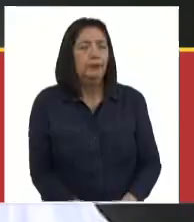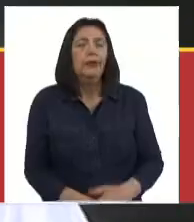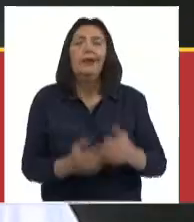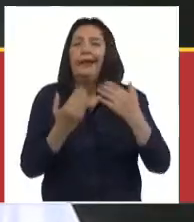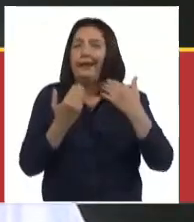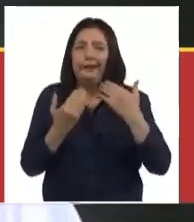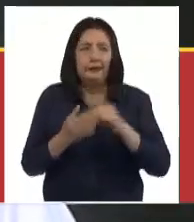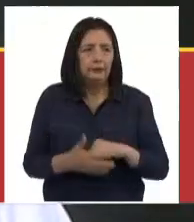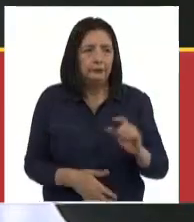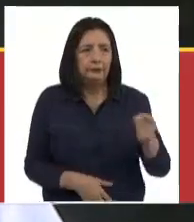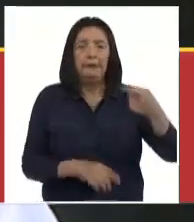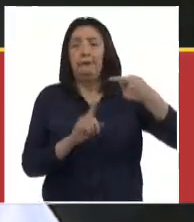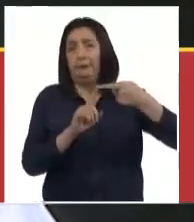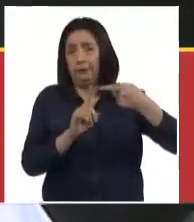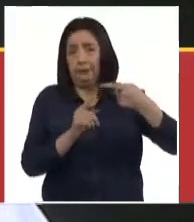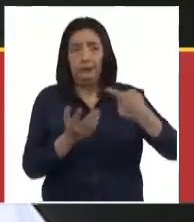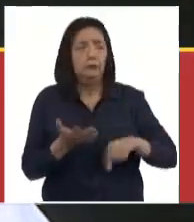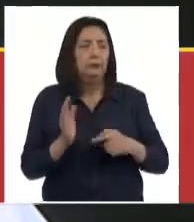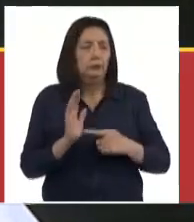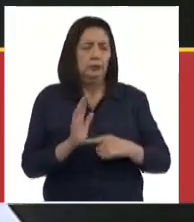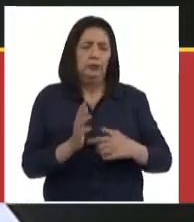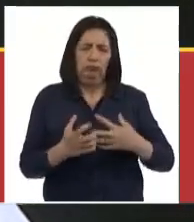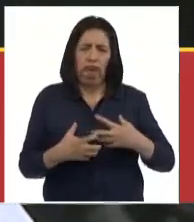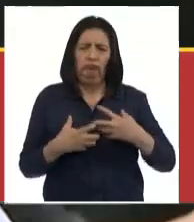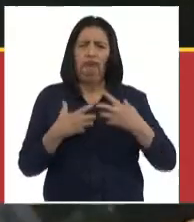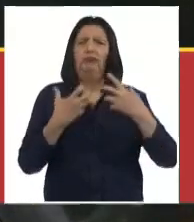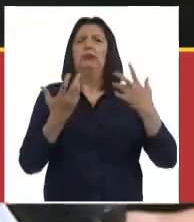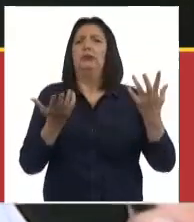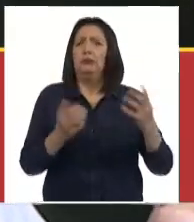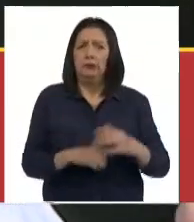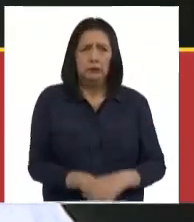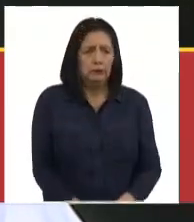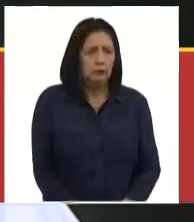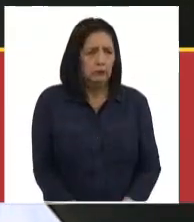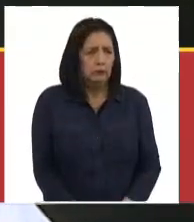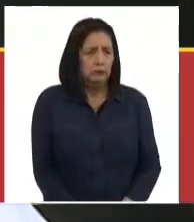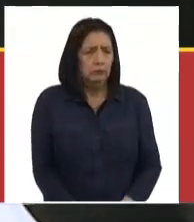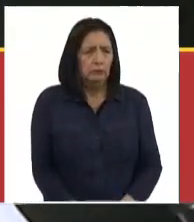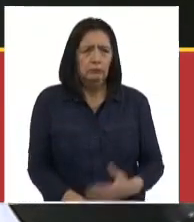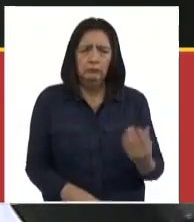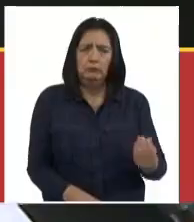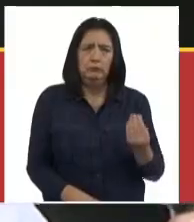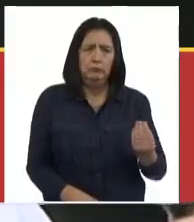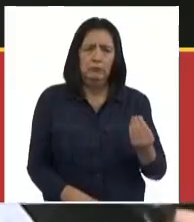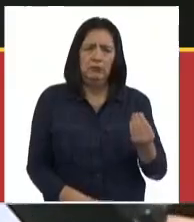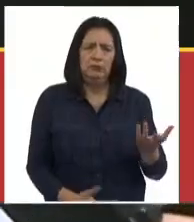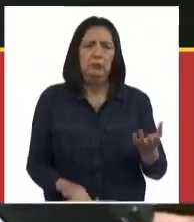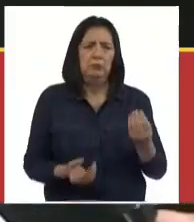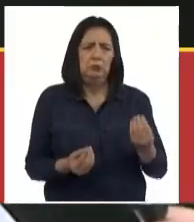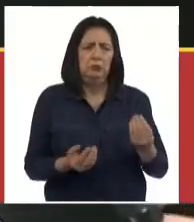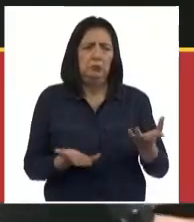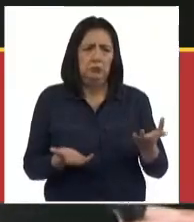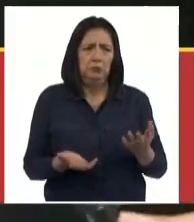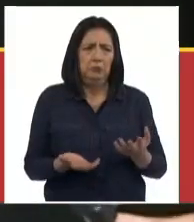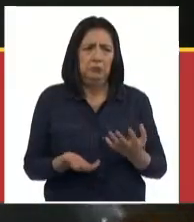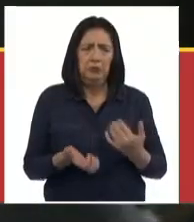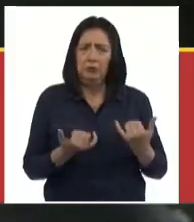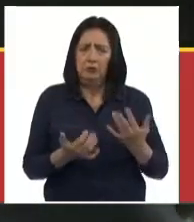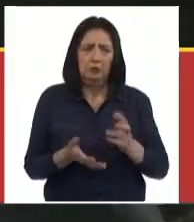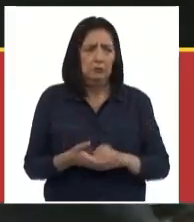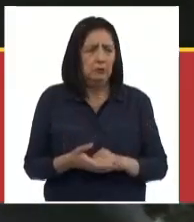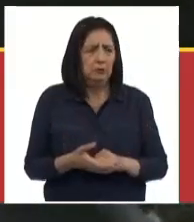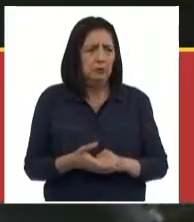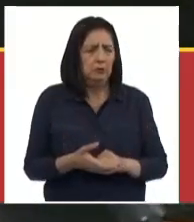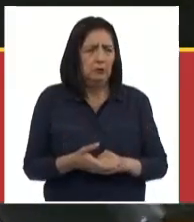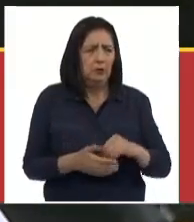Bueno, gracias. Primero, mostrar mi indignación por la forma como vienen editando